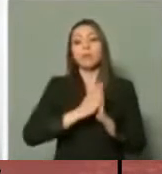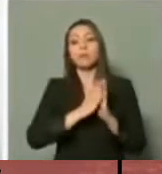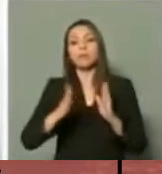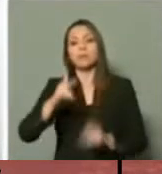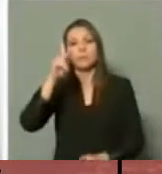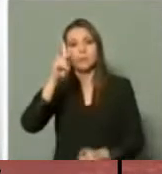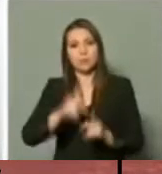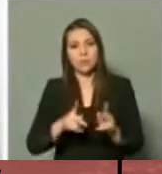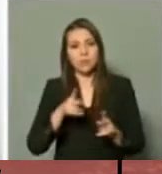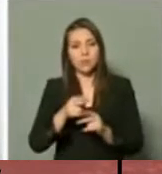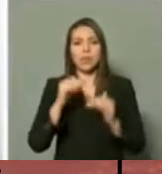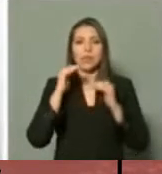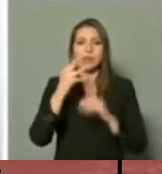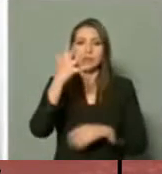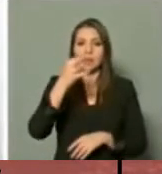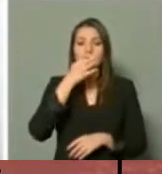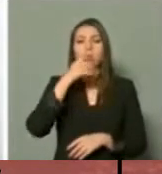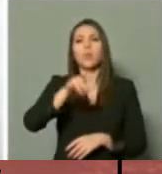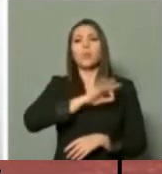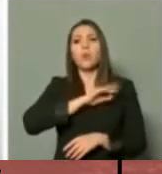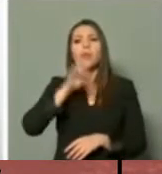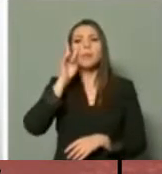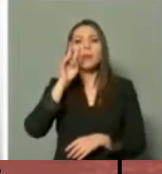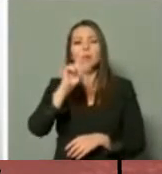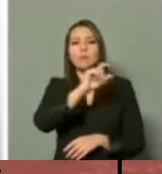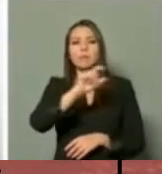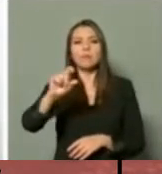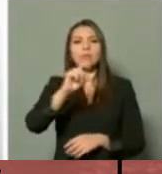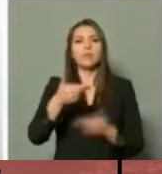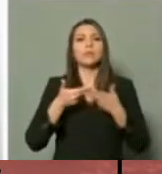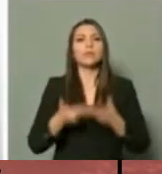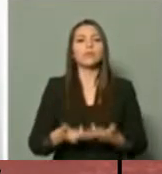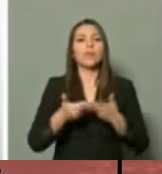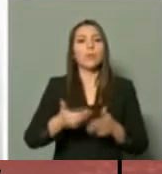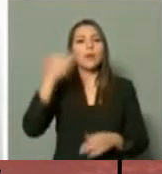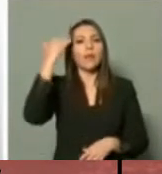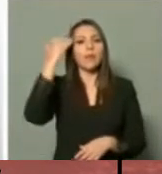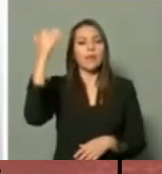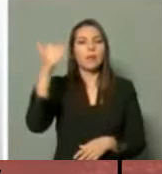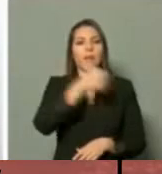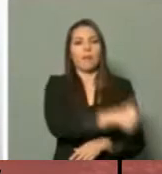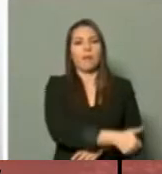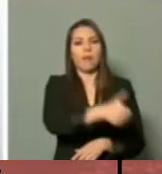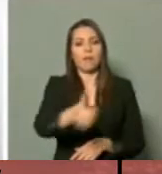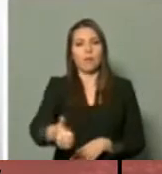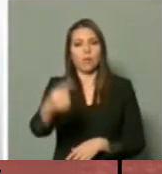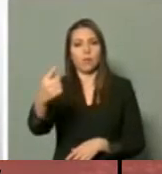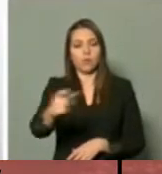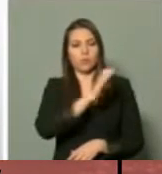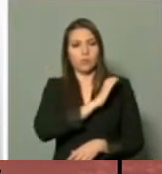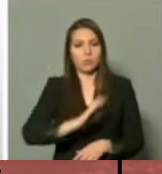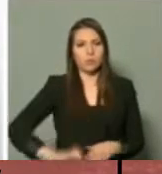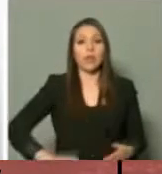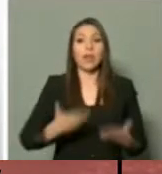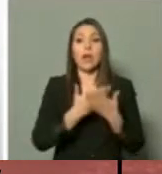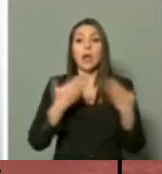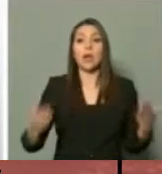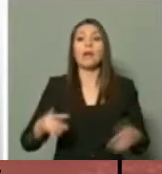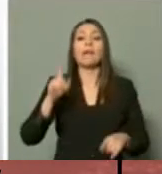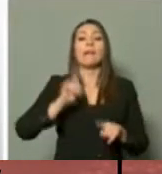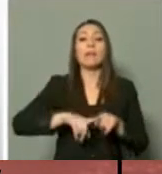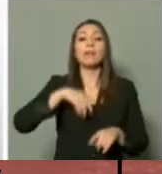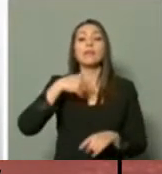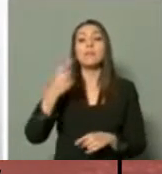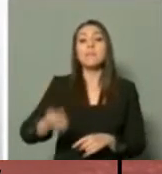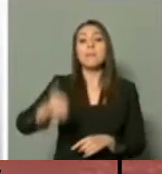auditorio podrán ver el tiempo que utilicen y el que les resta a cada uno de sus contrincantes. A partir de este momento, quien desee hacer uso de la